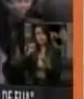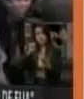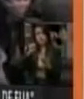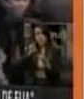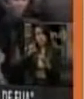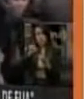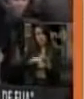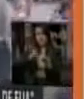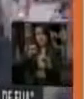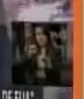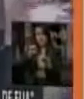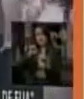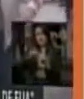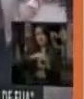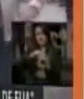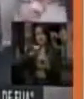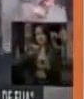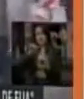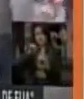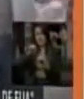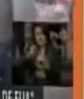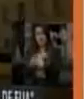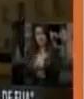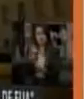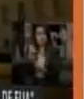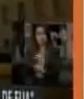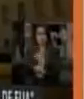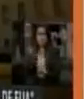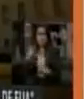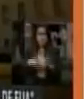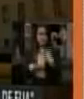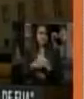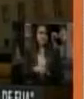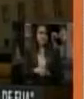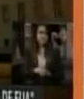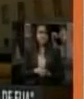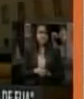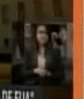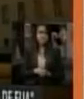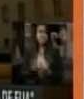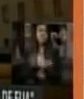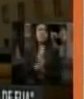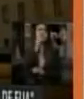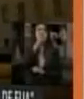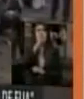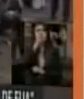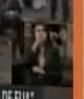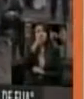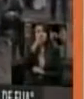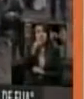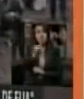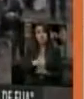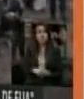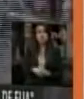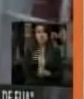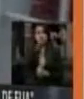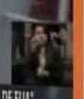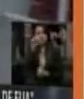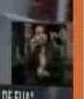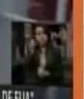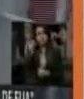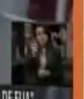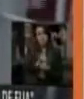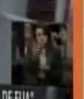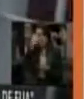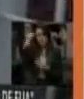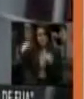sea por legislación establecida, sea por práctica, la policía local y las fuerzas de orden público en general no